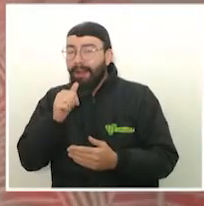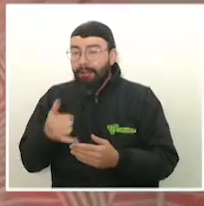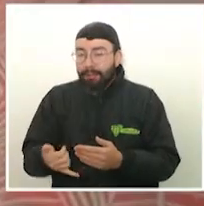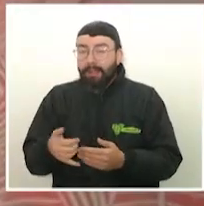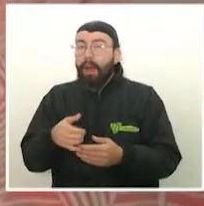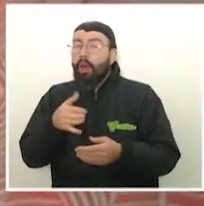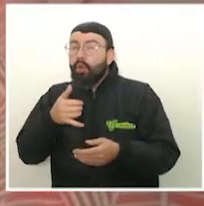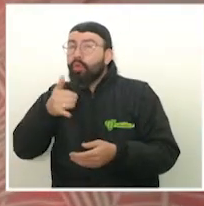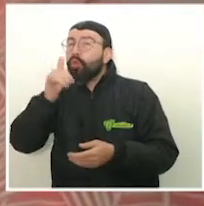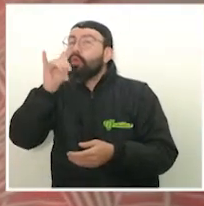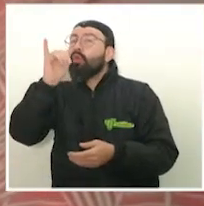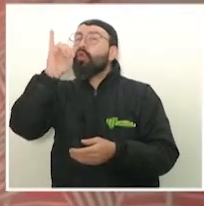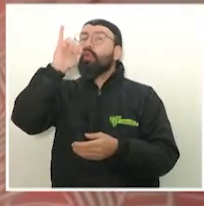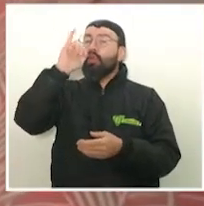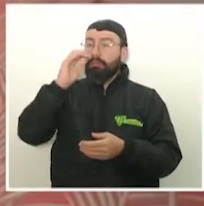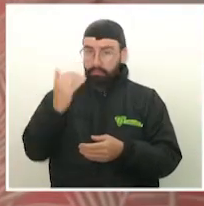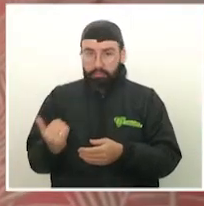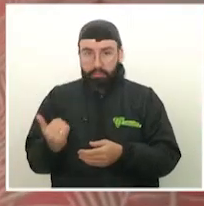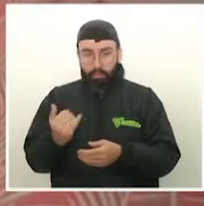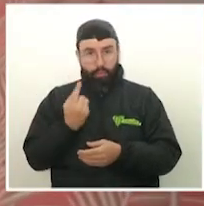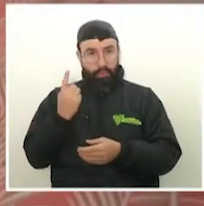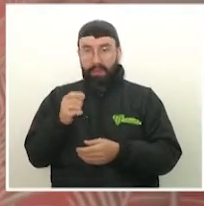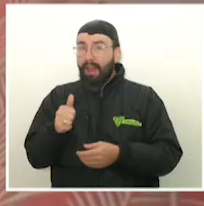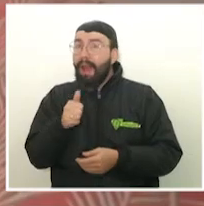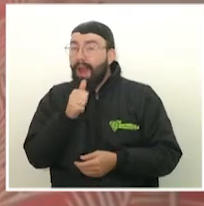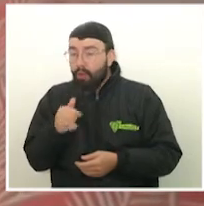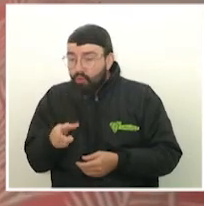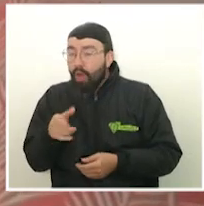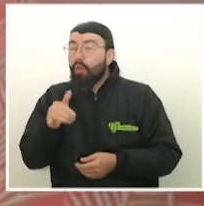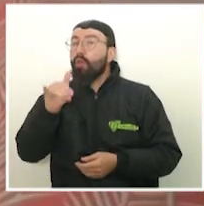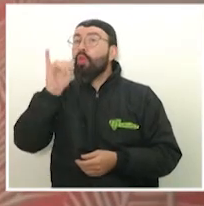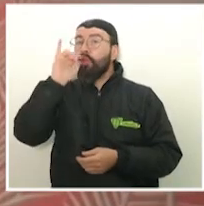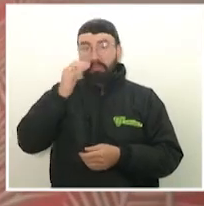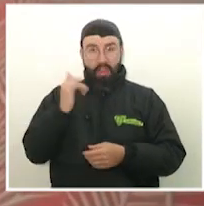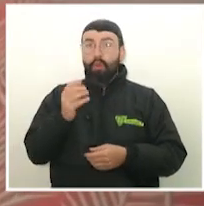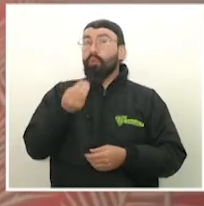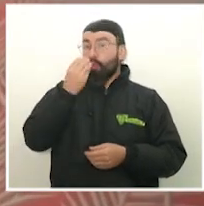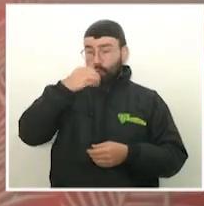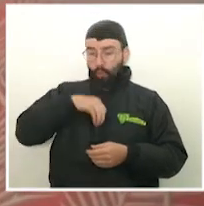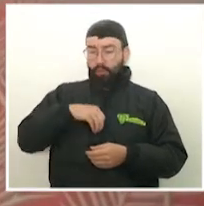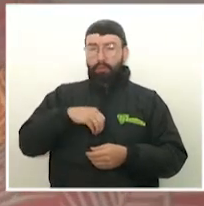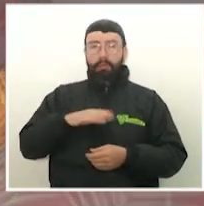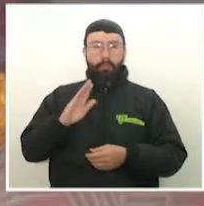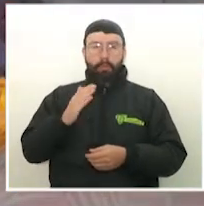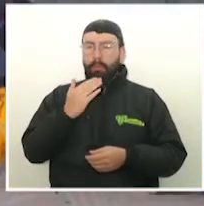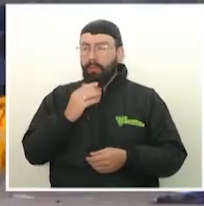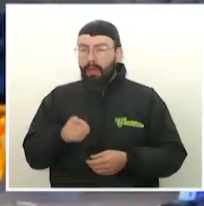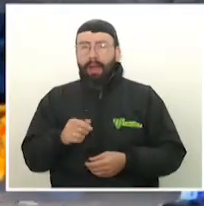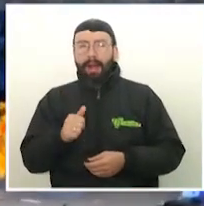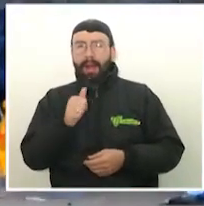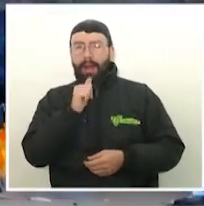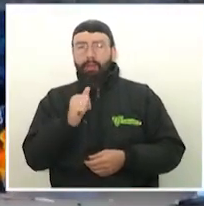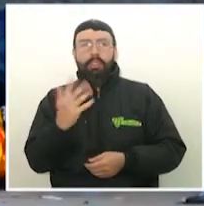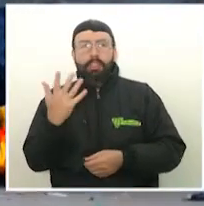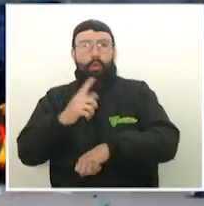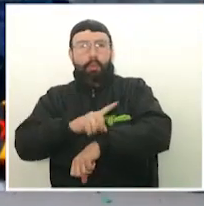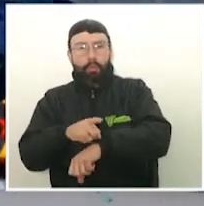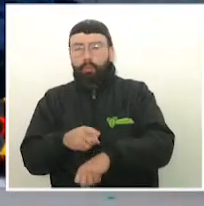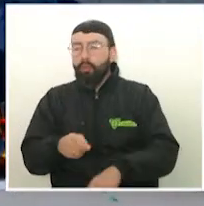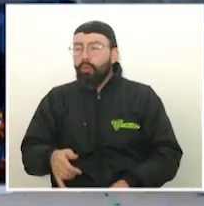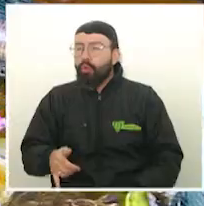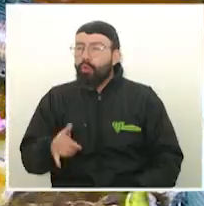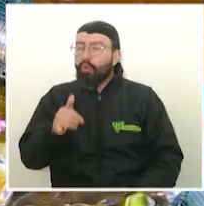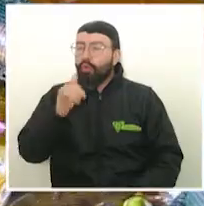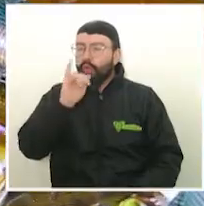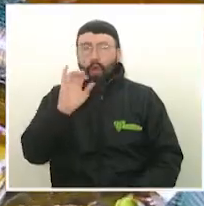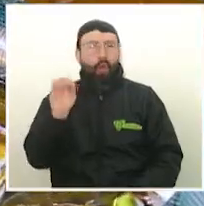plásticas, ustedes no están tomando únicamente agua. Lo primero es que el agua se la toman en 5 minutos, máximo